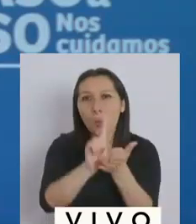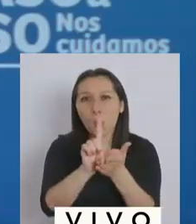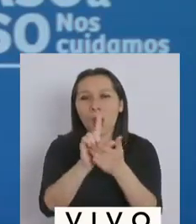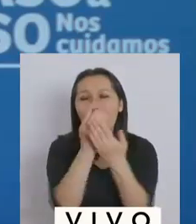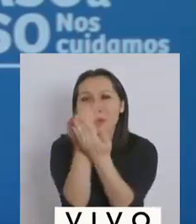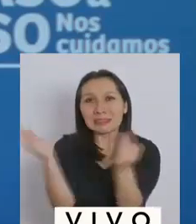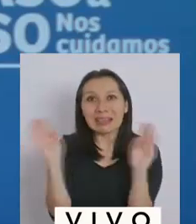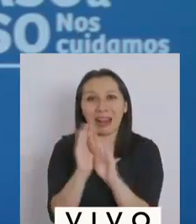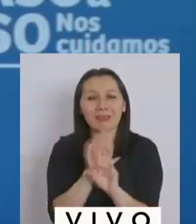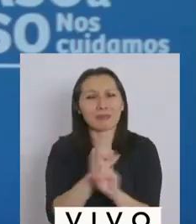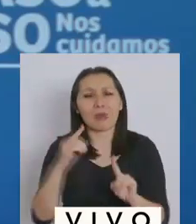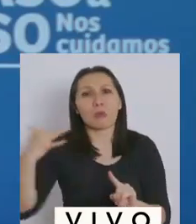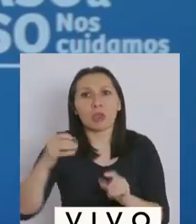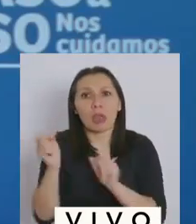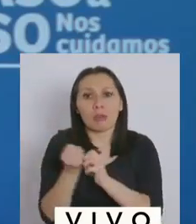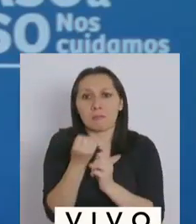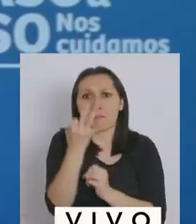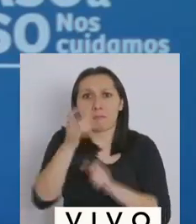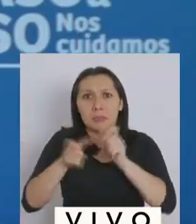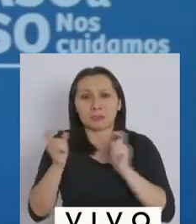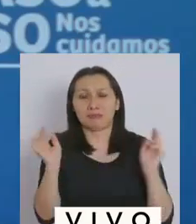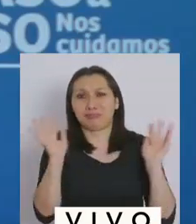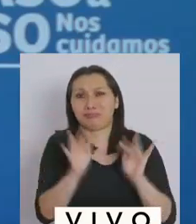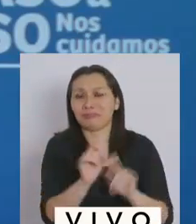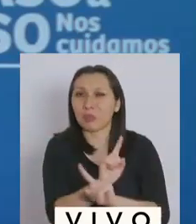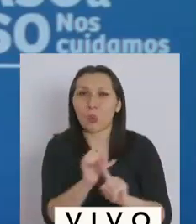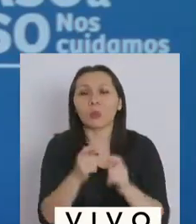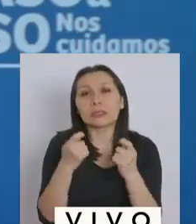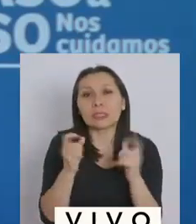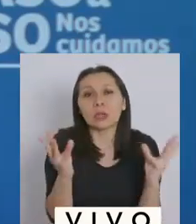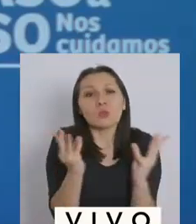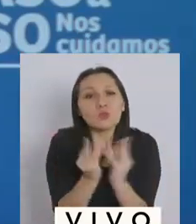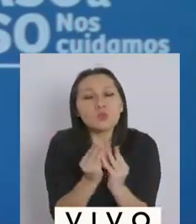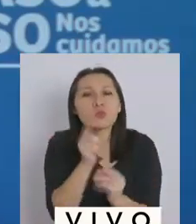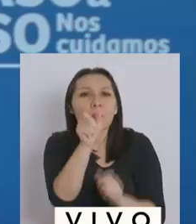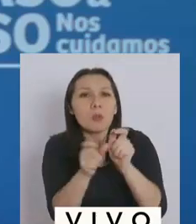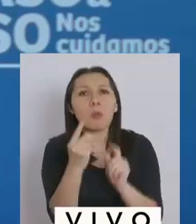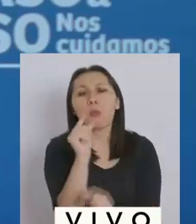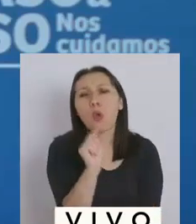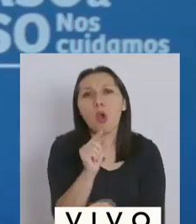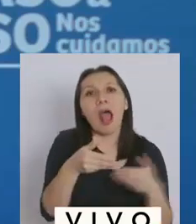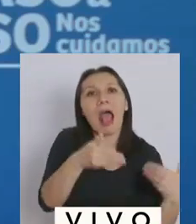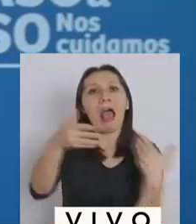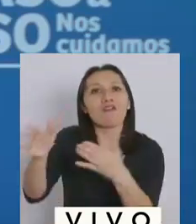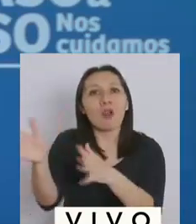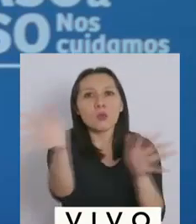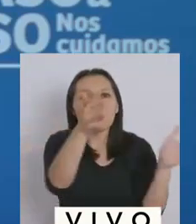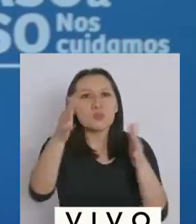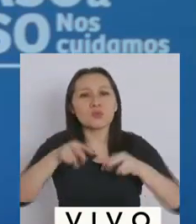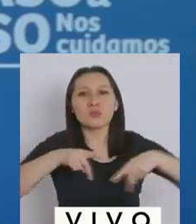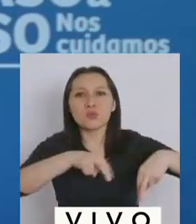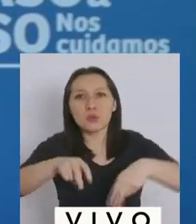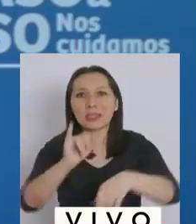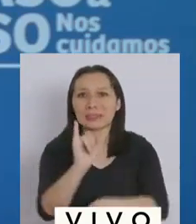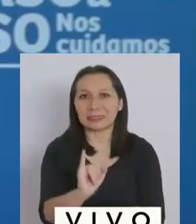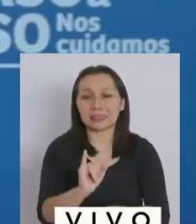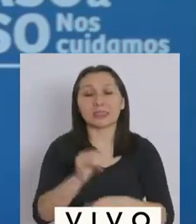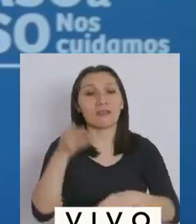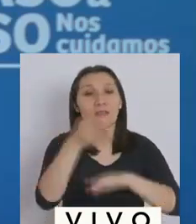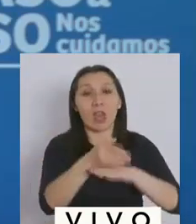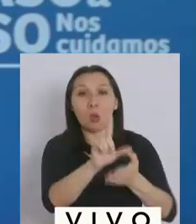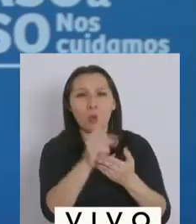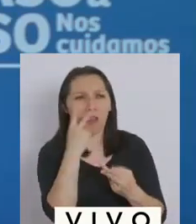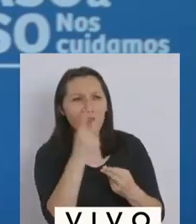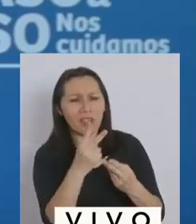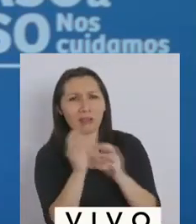grupos importantes y altos. Tratemos de mantener grupos pequeños y al aire libre. Evitemos también ir a lugares donde